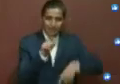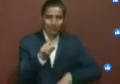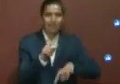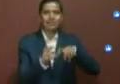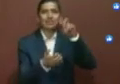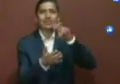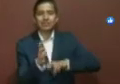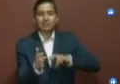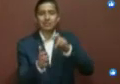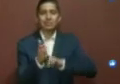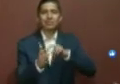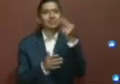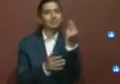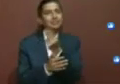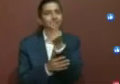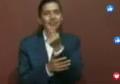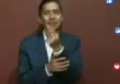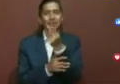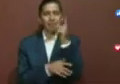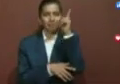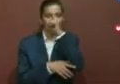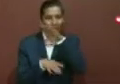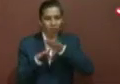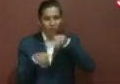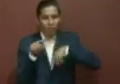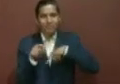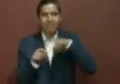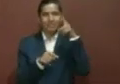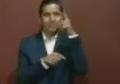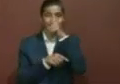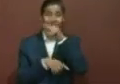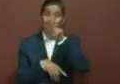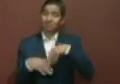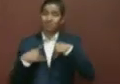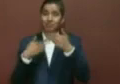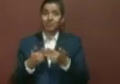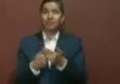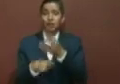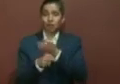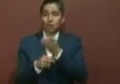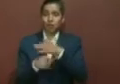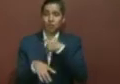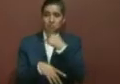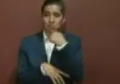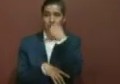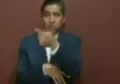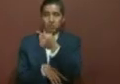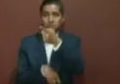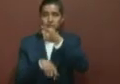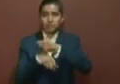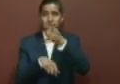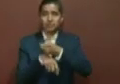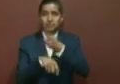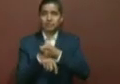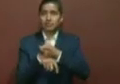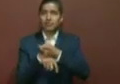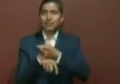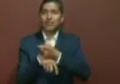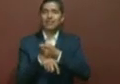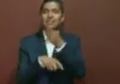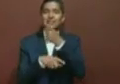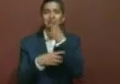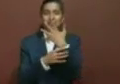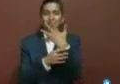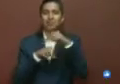porque eso es muy complicado moverlo, pero esto que te comparto, primero, por un lado lo publica el INEGI